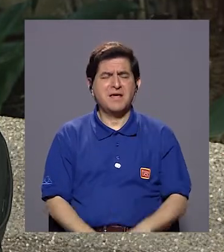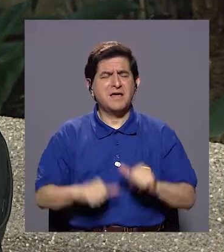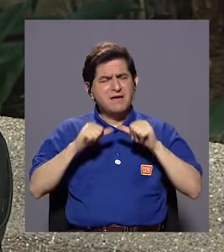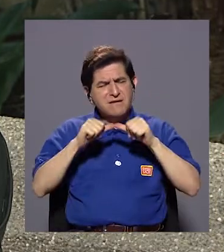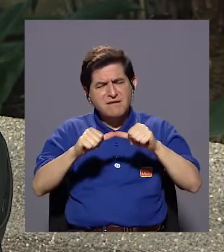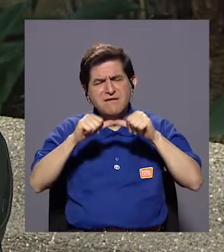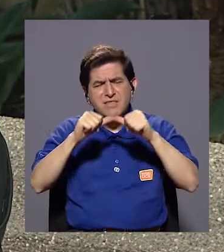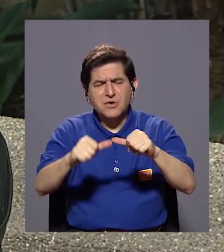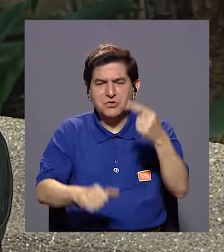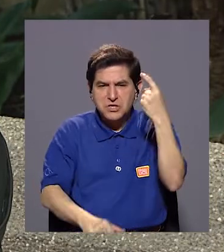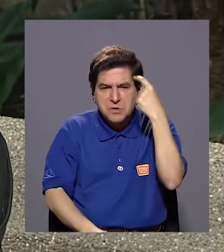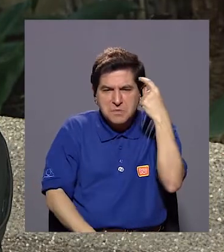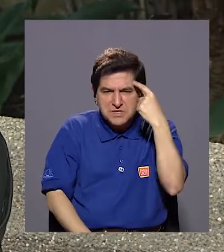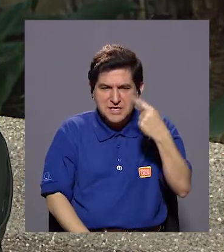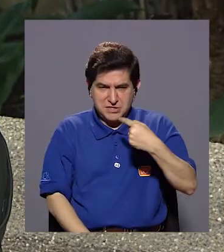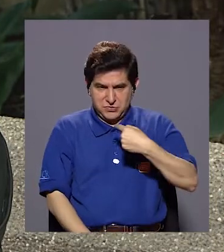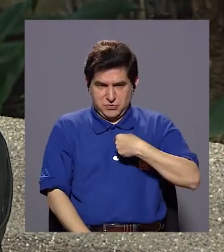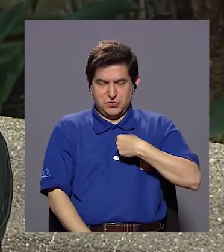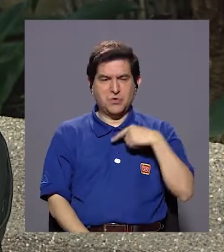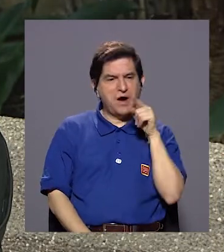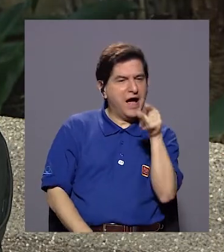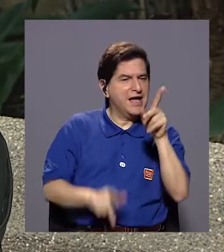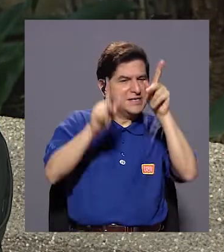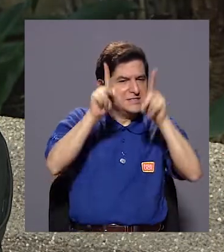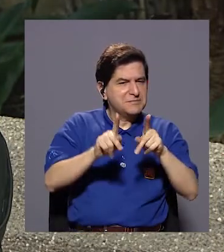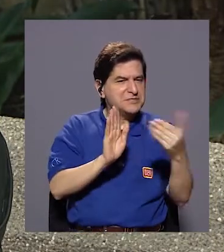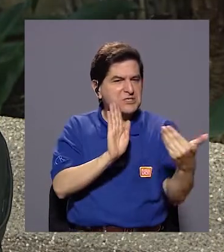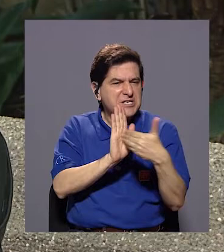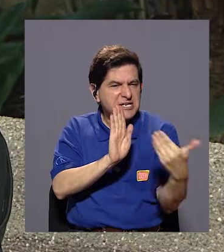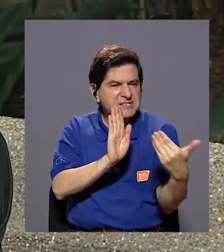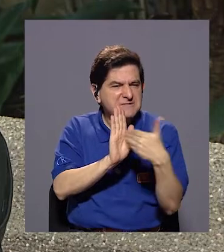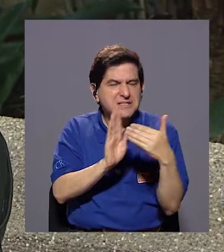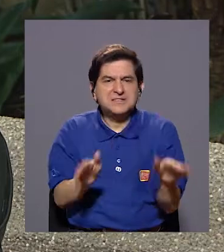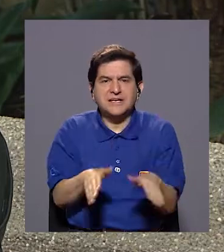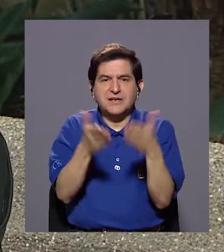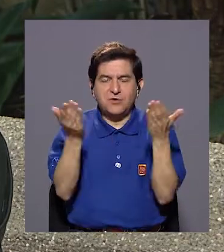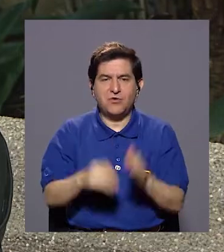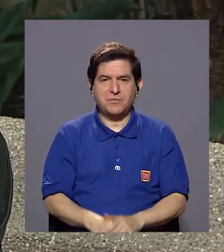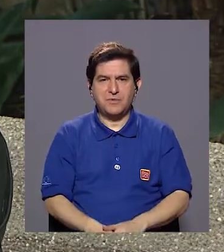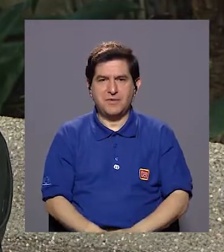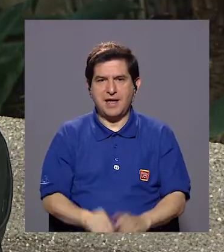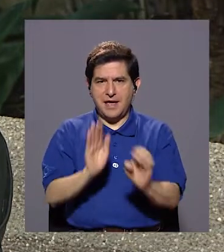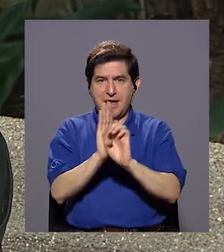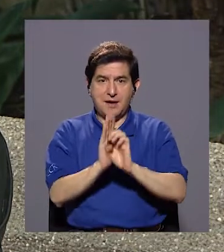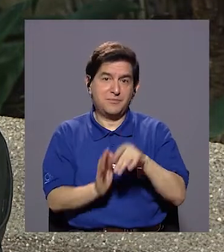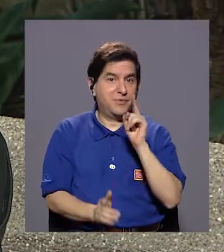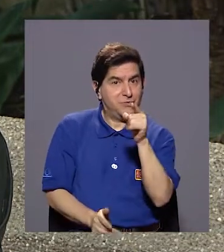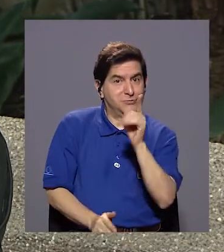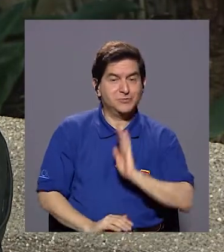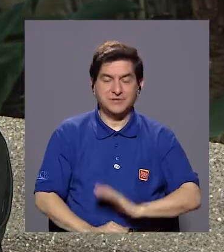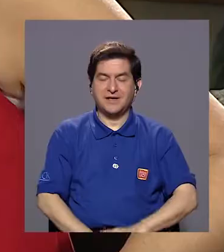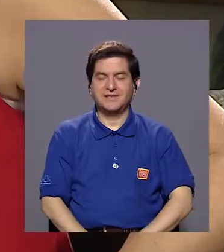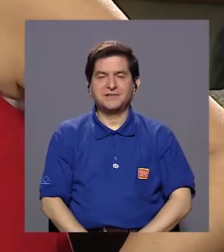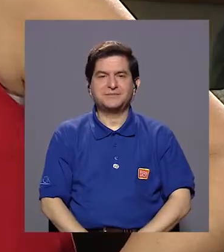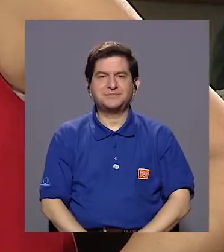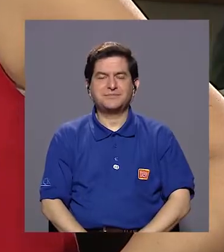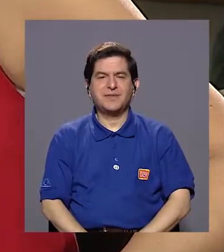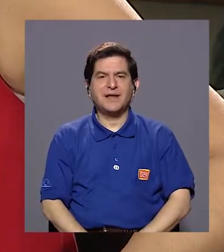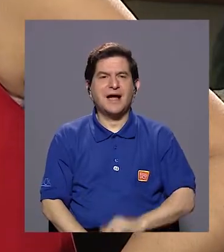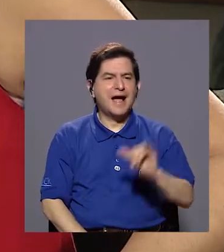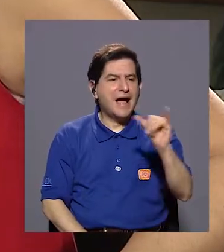el tiempo estoy pensando cómo yo le hago daño, digamos en este caso, por ejemplo, a Fabiola, ¿verdad? Entonces yo